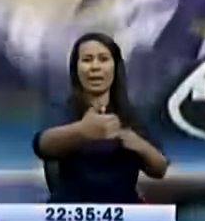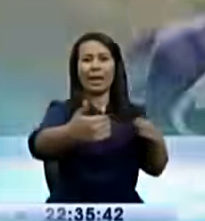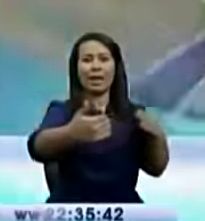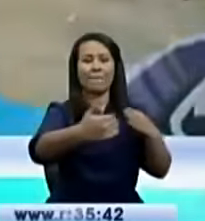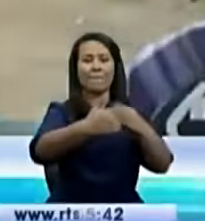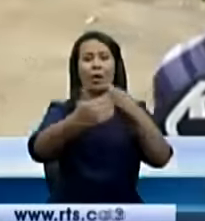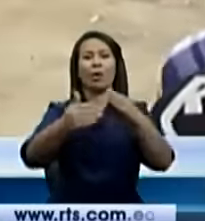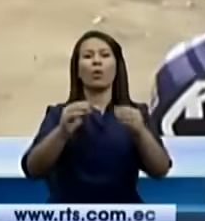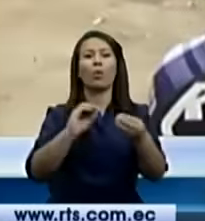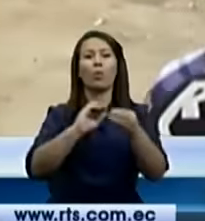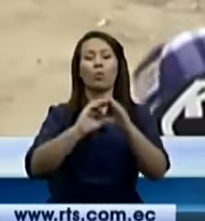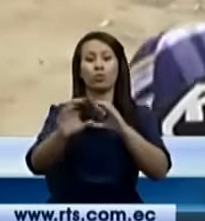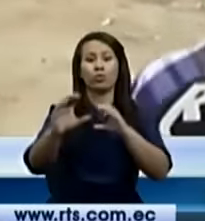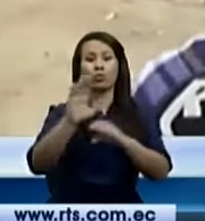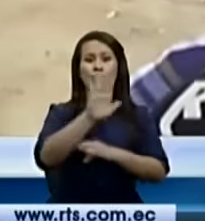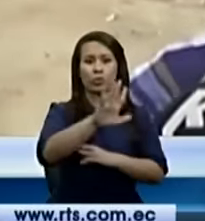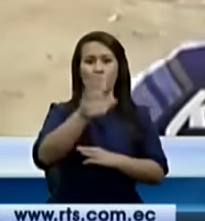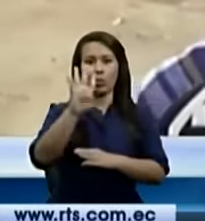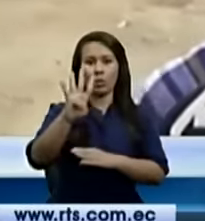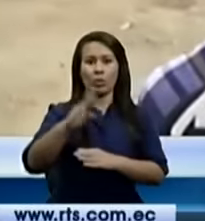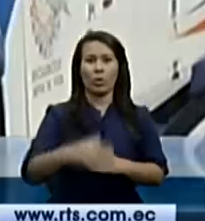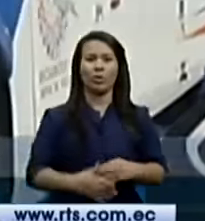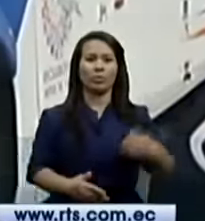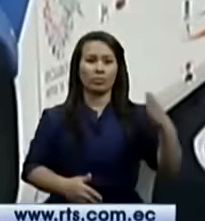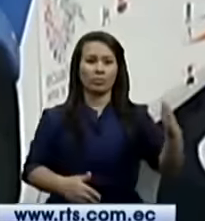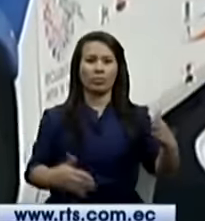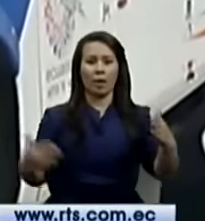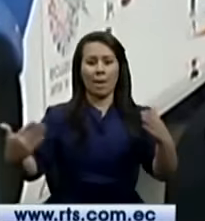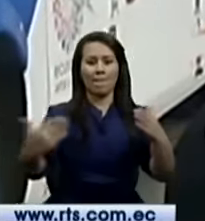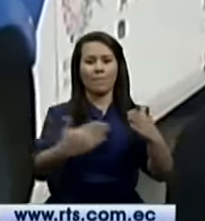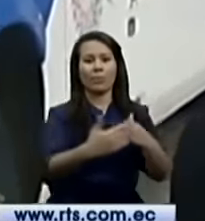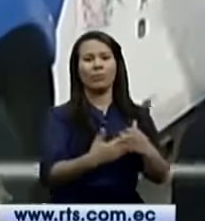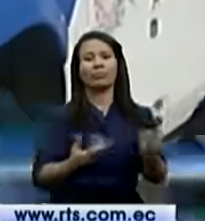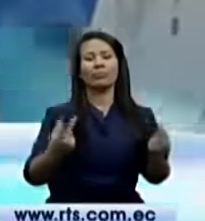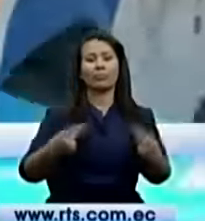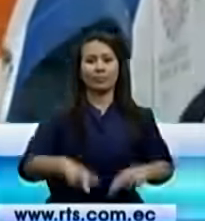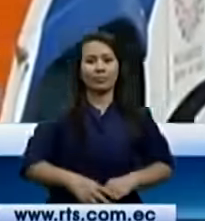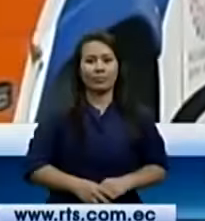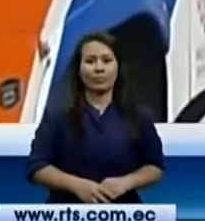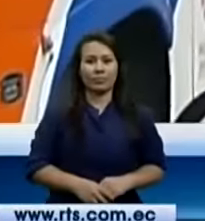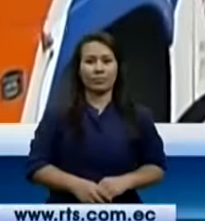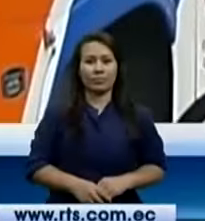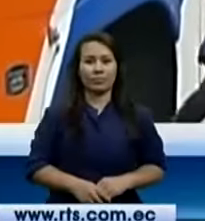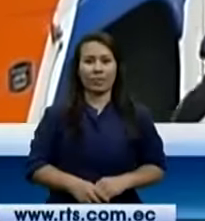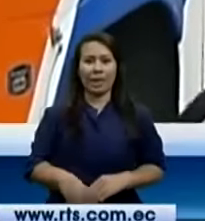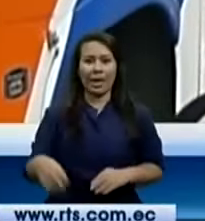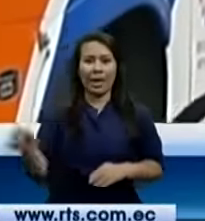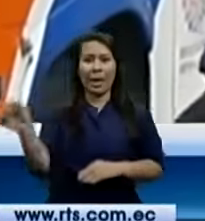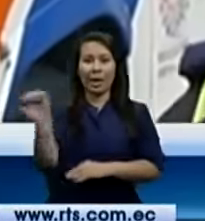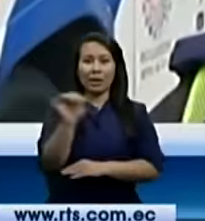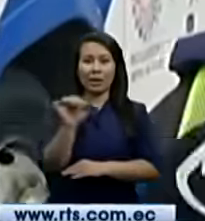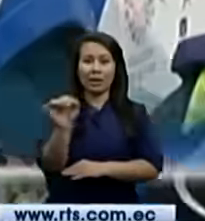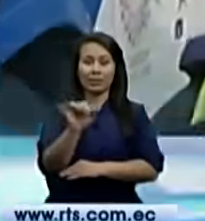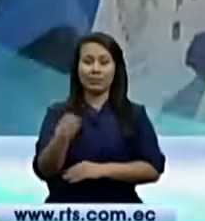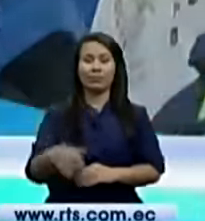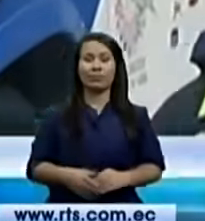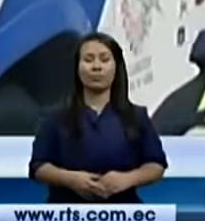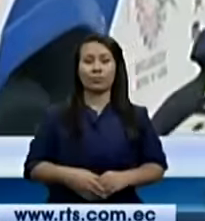impacta con la línea 7, con la 54 que estaba ahí. Dijo que también la camioneta, dije que venía en